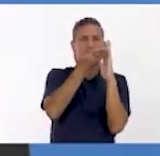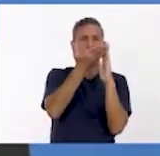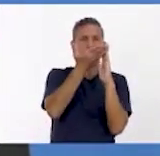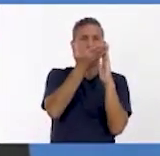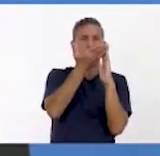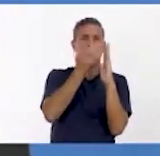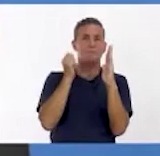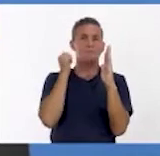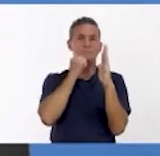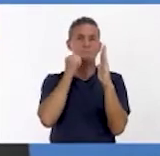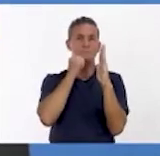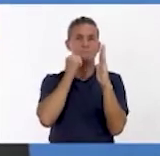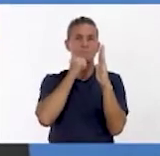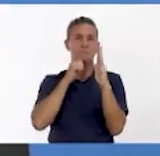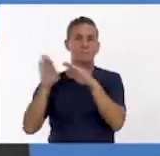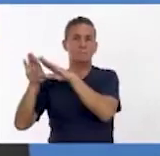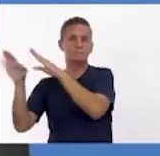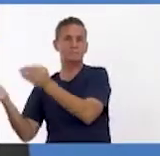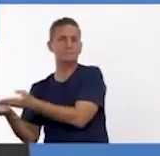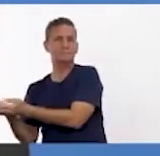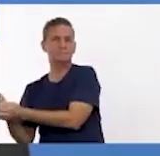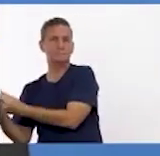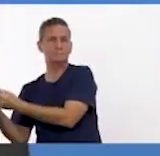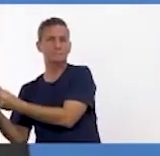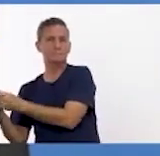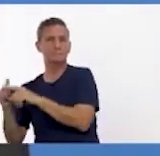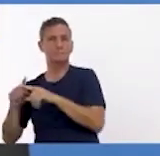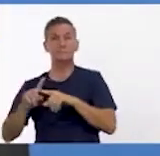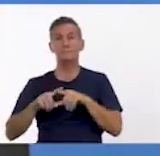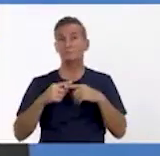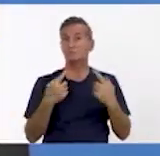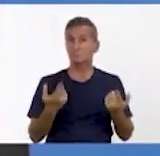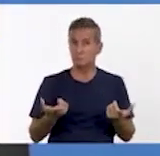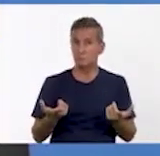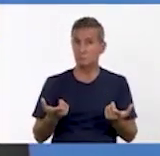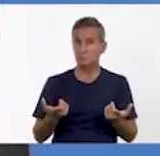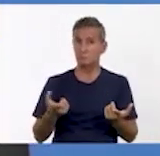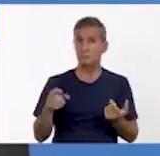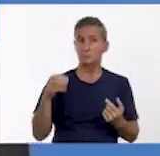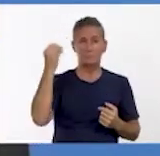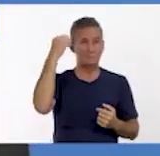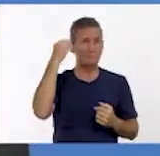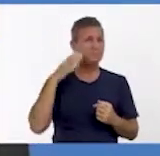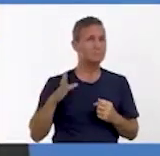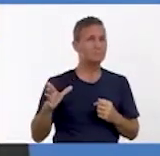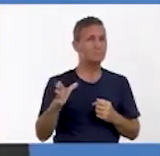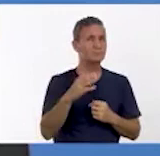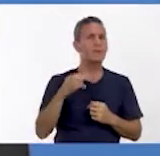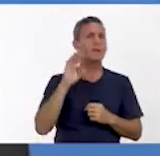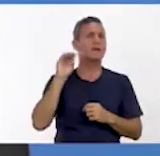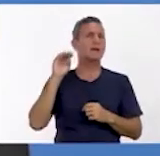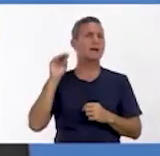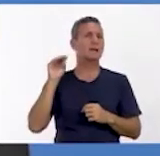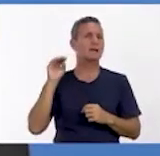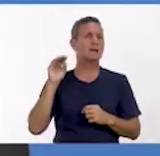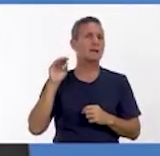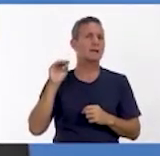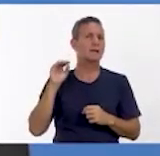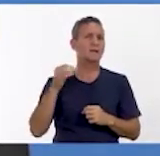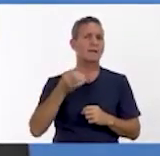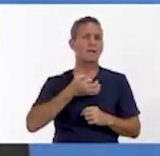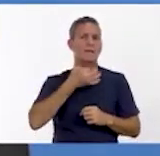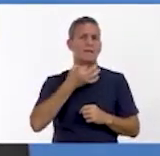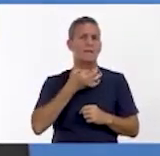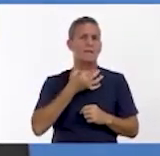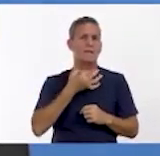salud. ¿Es por qué? Lo sabemos todo, pero hay que decirlo porque hay quien no lo sabe. Hay quien lo vive, pero no lo reconoce.